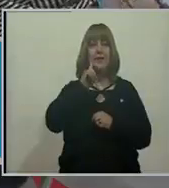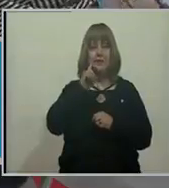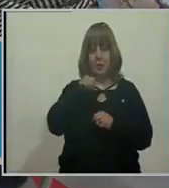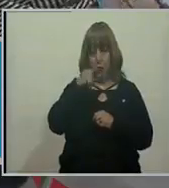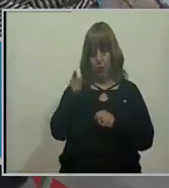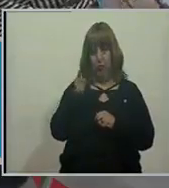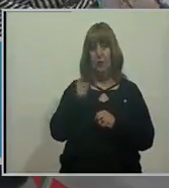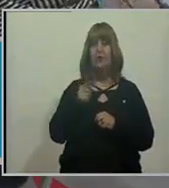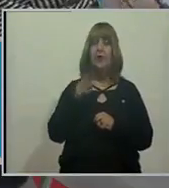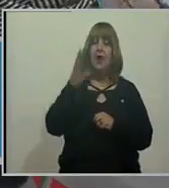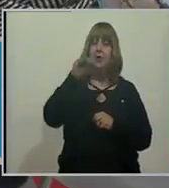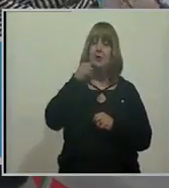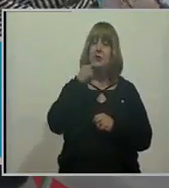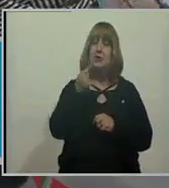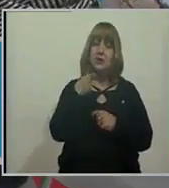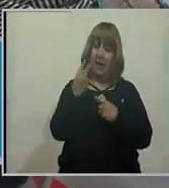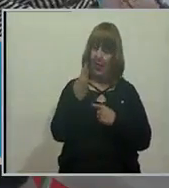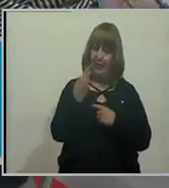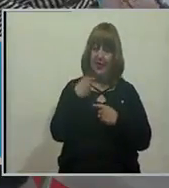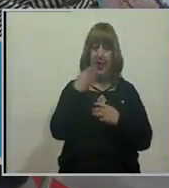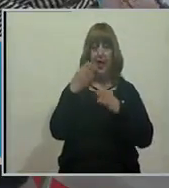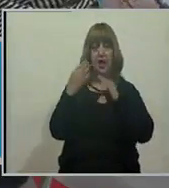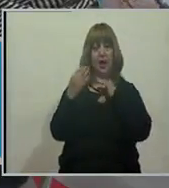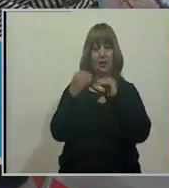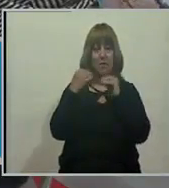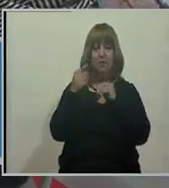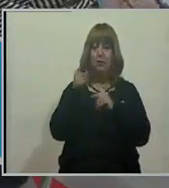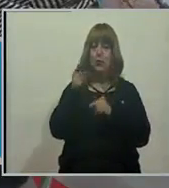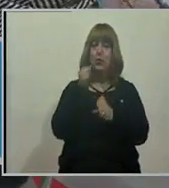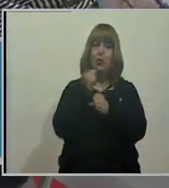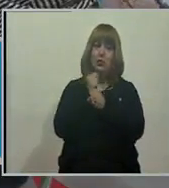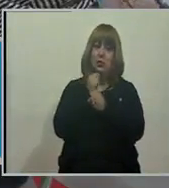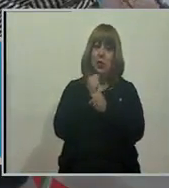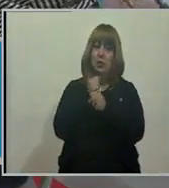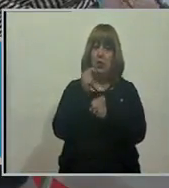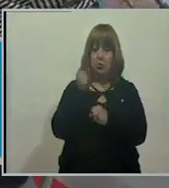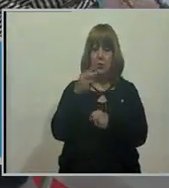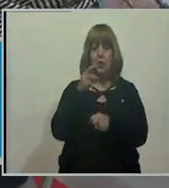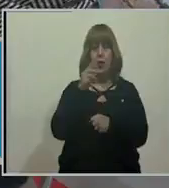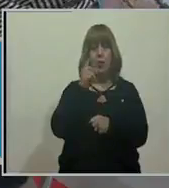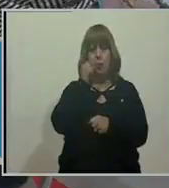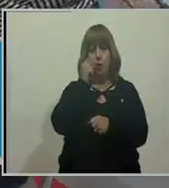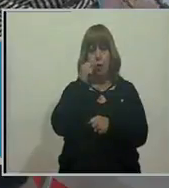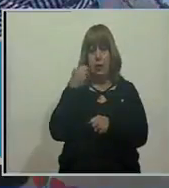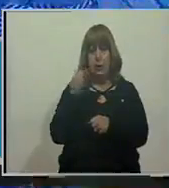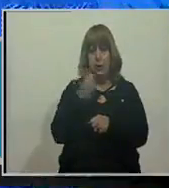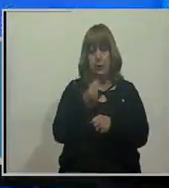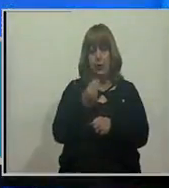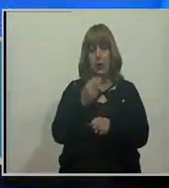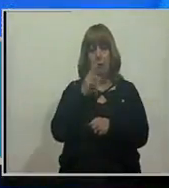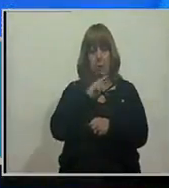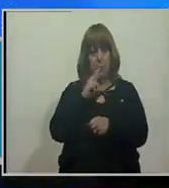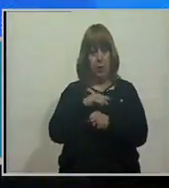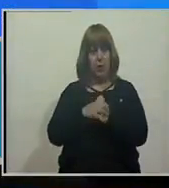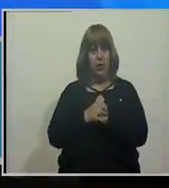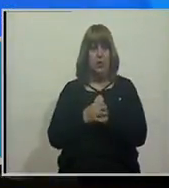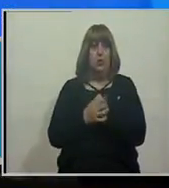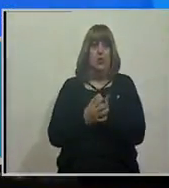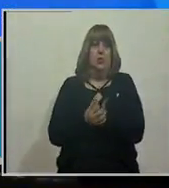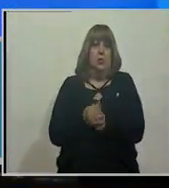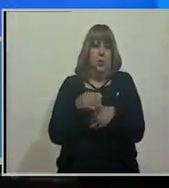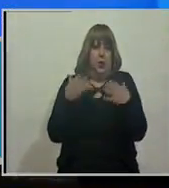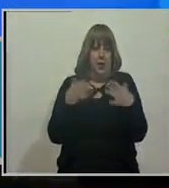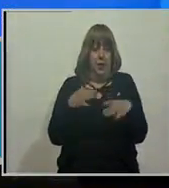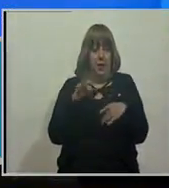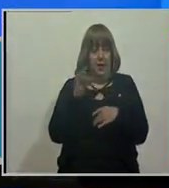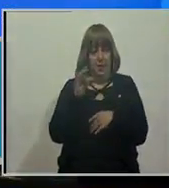nuestros televidentes, el trabajo que tenés vos siendo mujer en la política, ¿no? Sí. Difícil, pero no